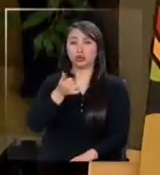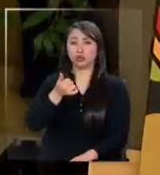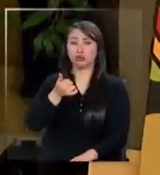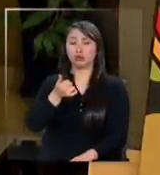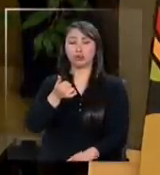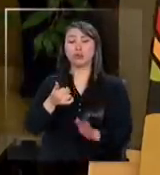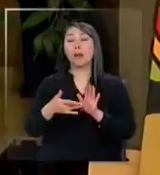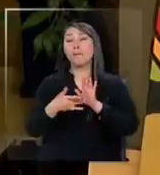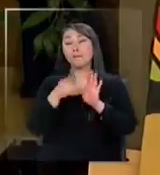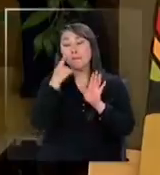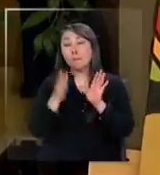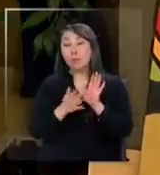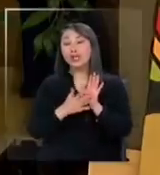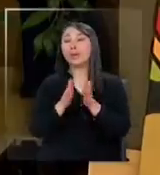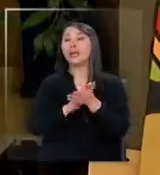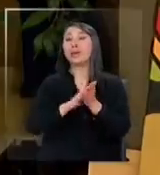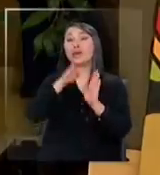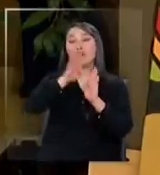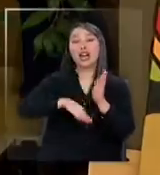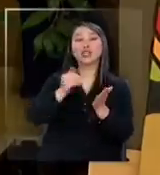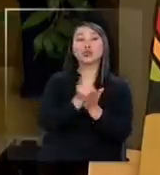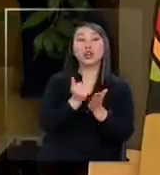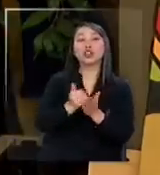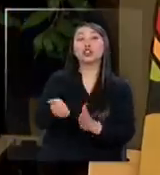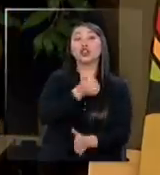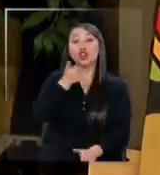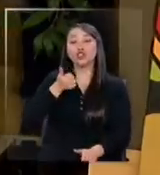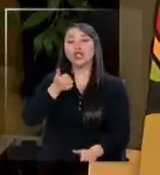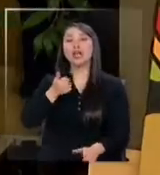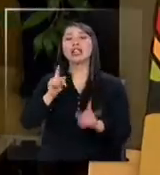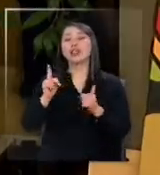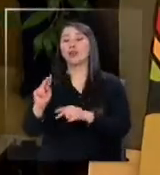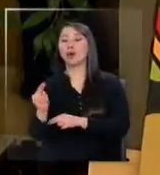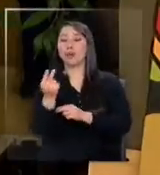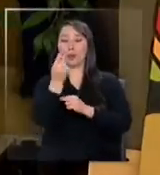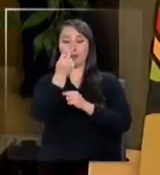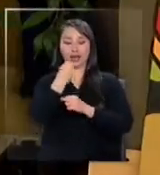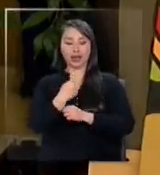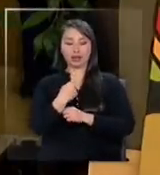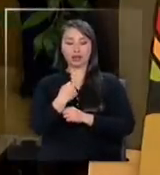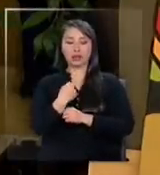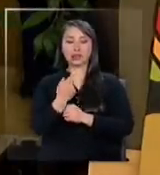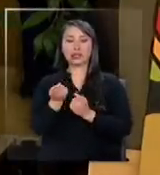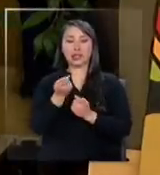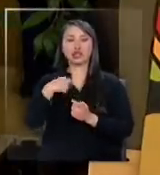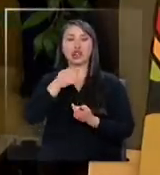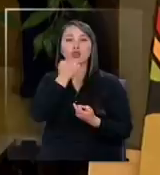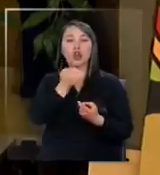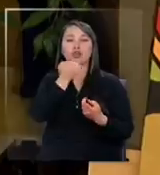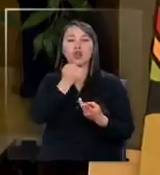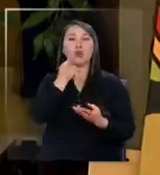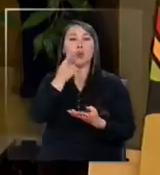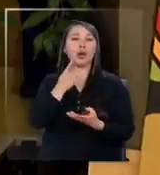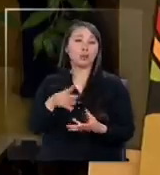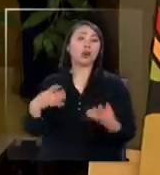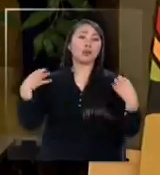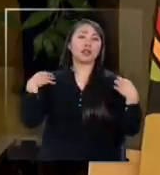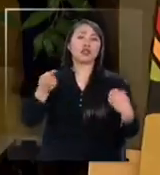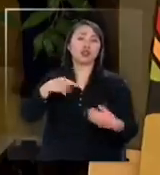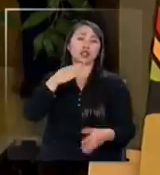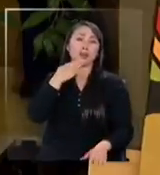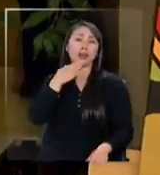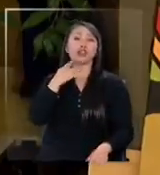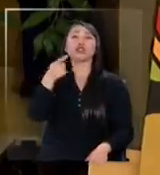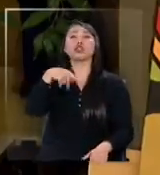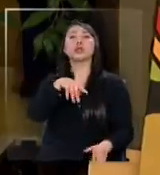la rebaja de la dieta parlamentaria, cabe que nos hagamos una autocrítica, por la cuota de responsabilidad que nos cae en esta crisis. Algunos de nosotros siempre hemos criticado el modelo